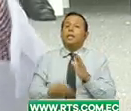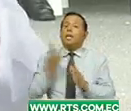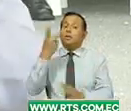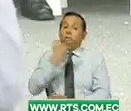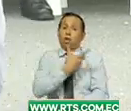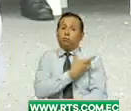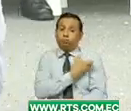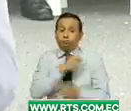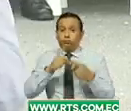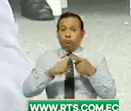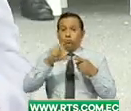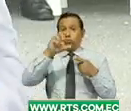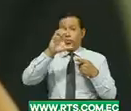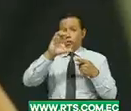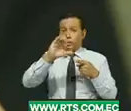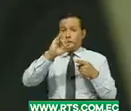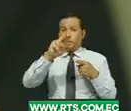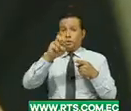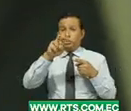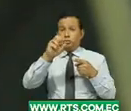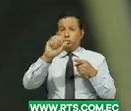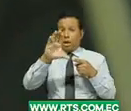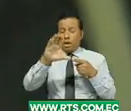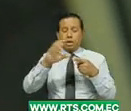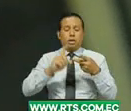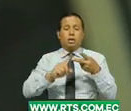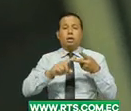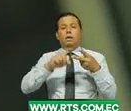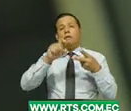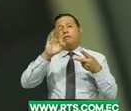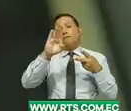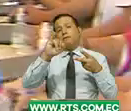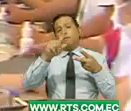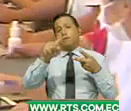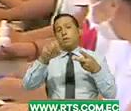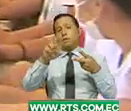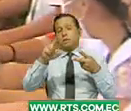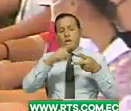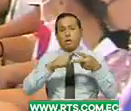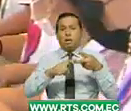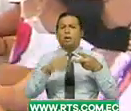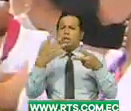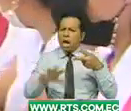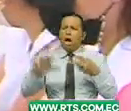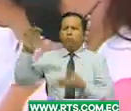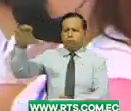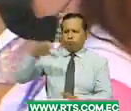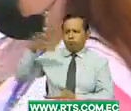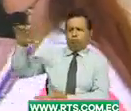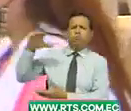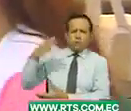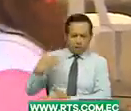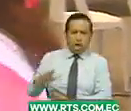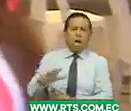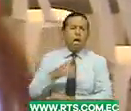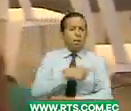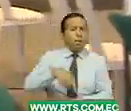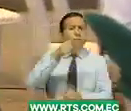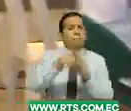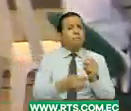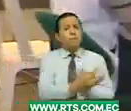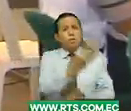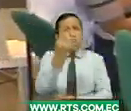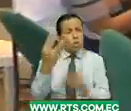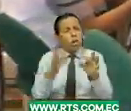Pfizer 100% está garantizada. Les pido a la ciudadanía que esperen y que esperen el mensaje